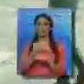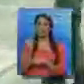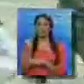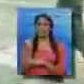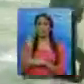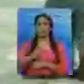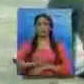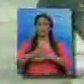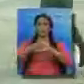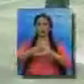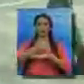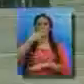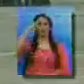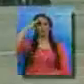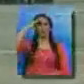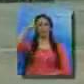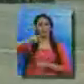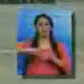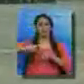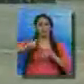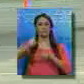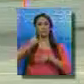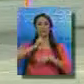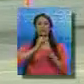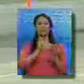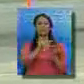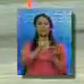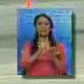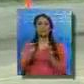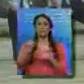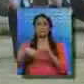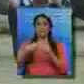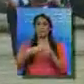presencia de autoridades de la FAE, alcaldes de diversos cantones e invitados de honor.